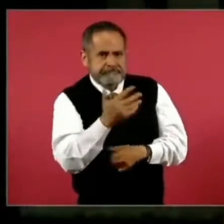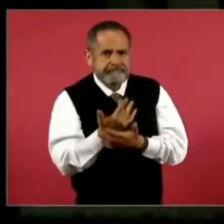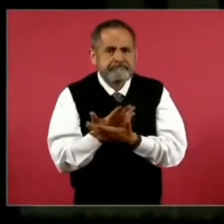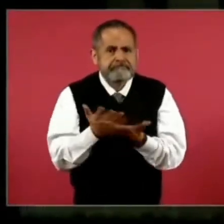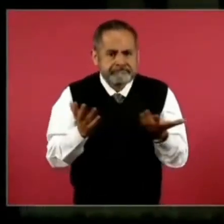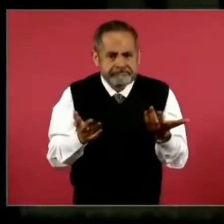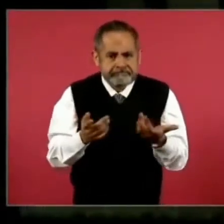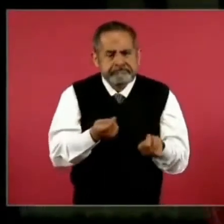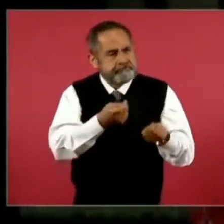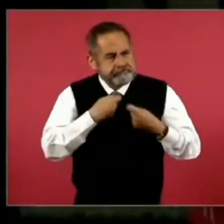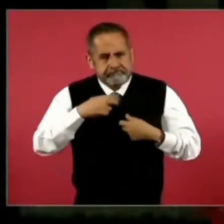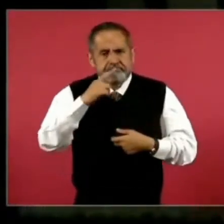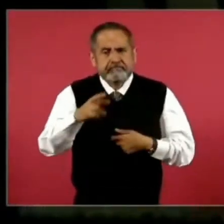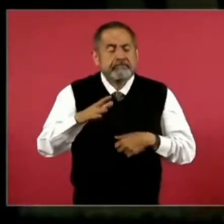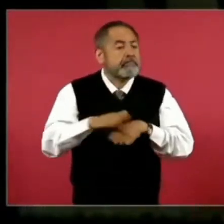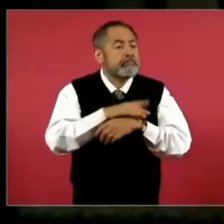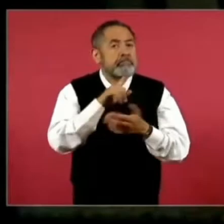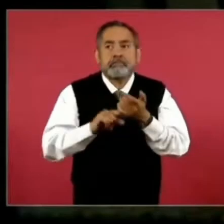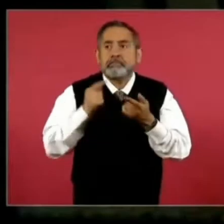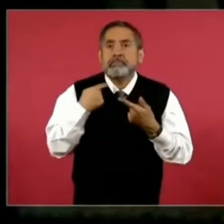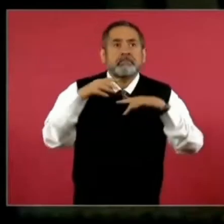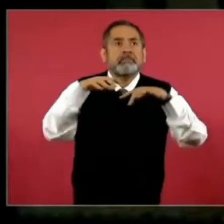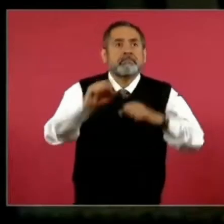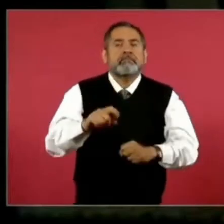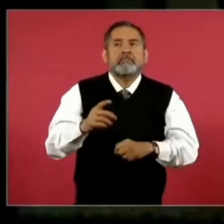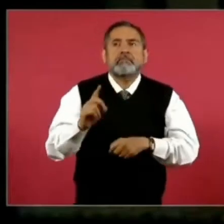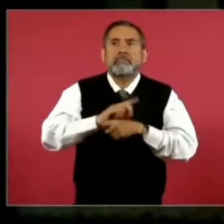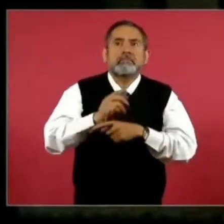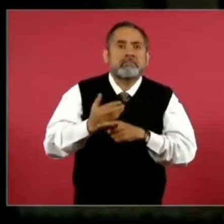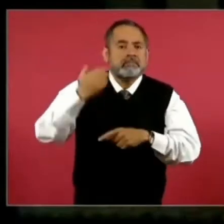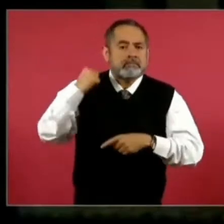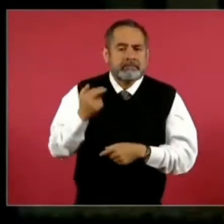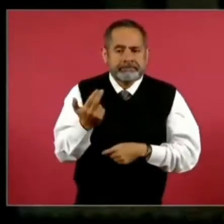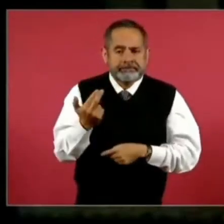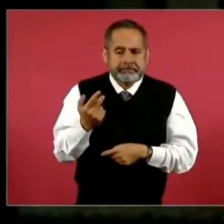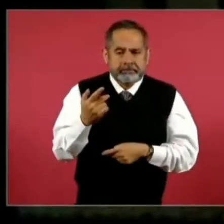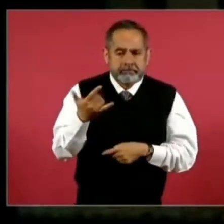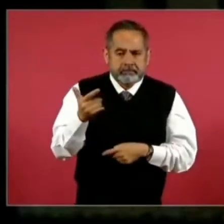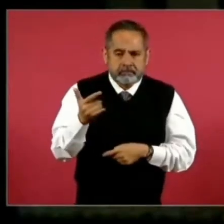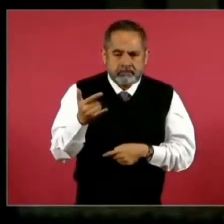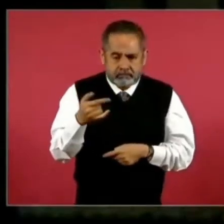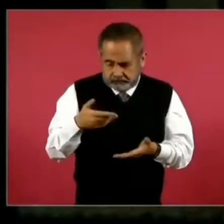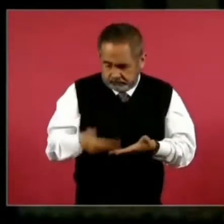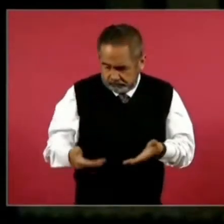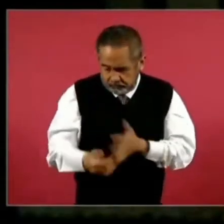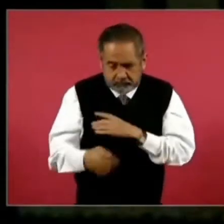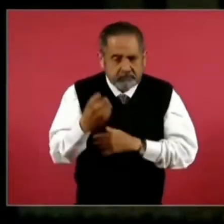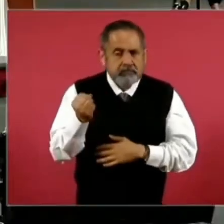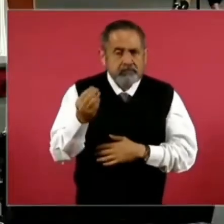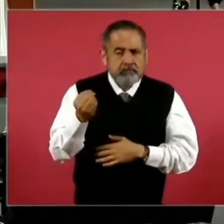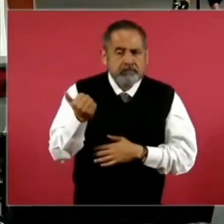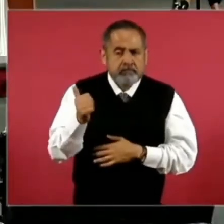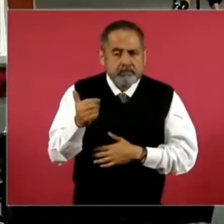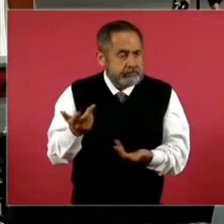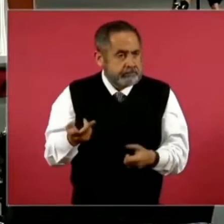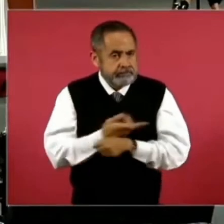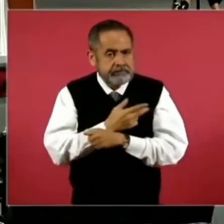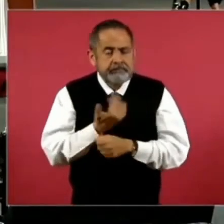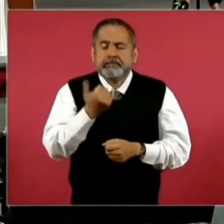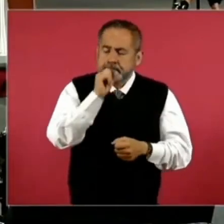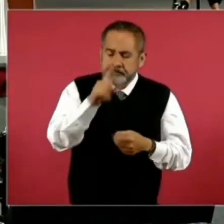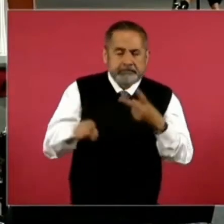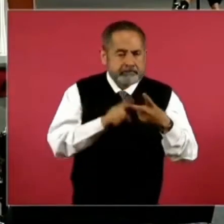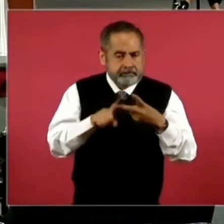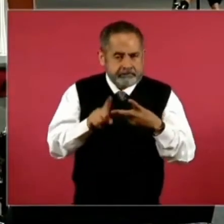respuesta? Toda vez que la detención ocurrió pues el 25 de julio, ya estamos a 9 de agosto, y también preguntarle si dentro